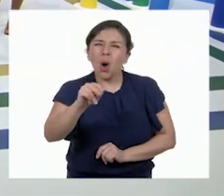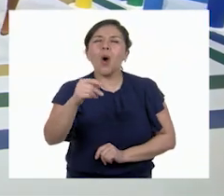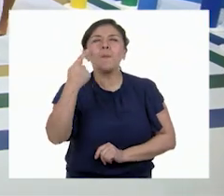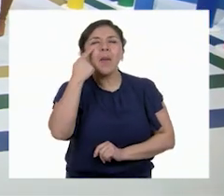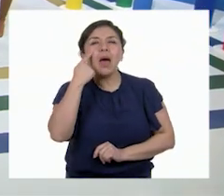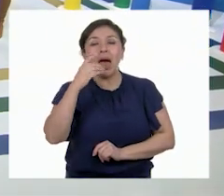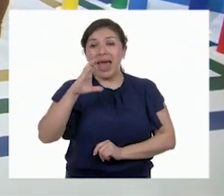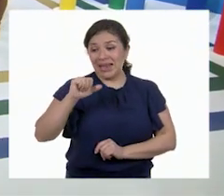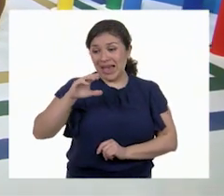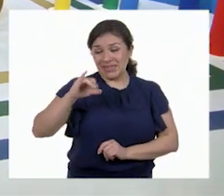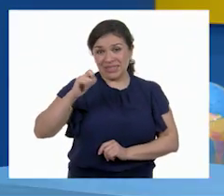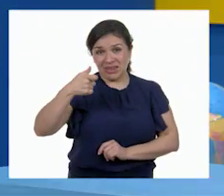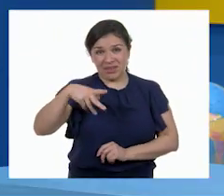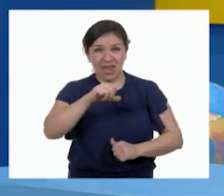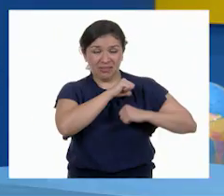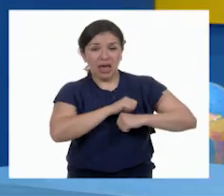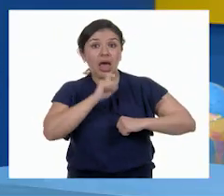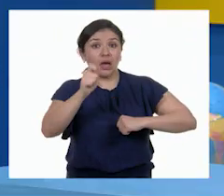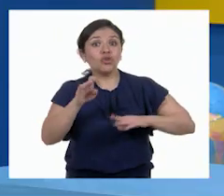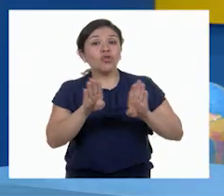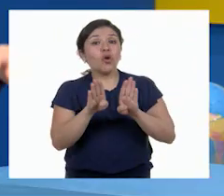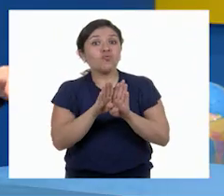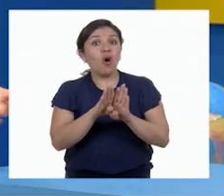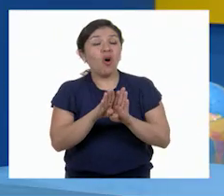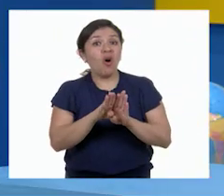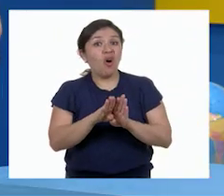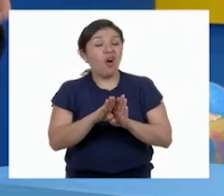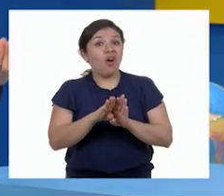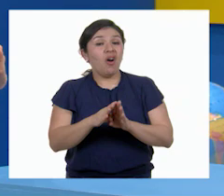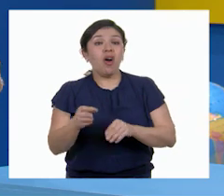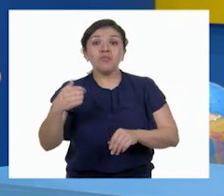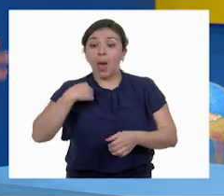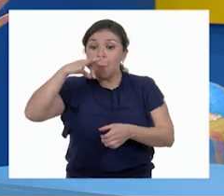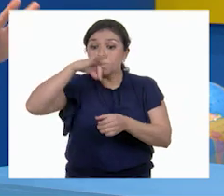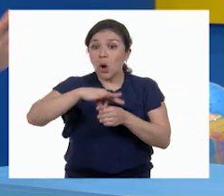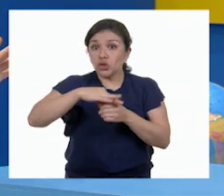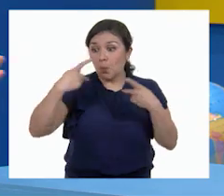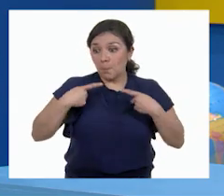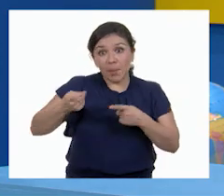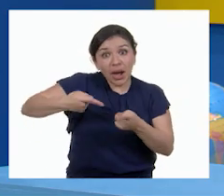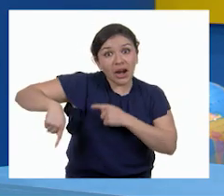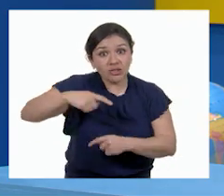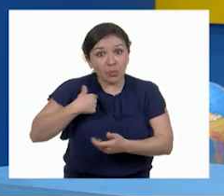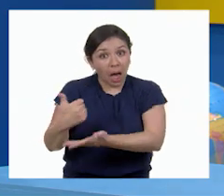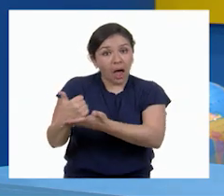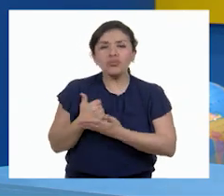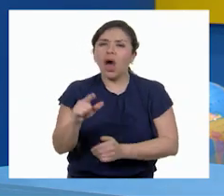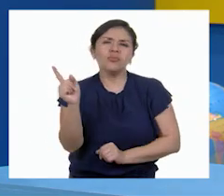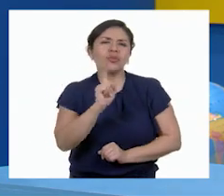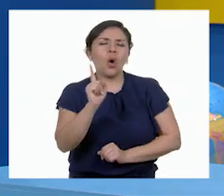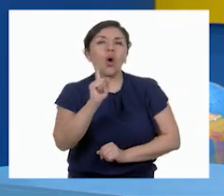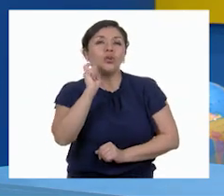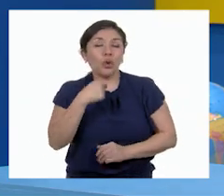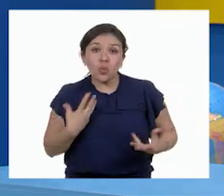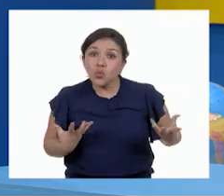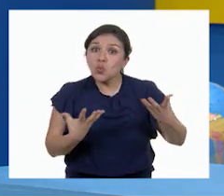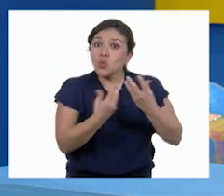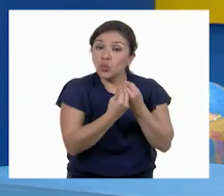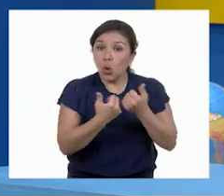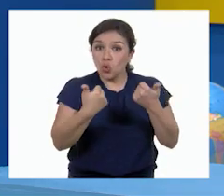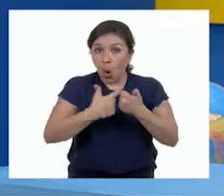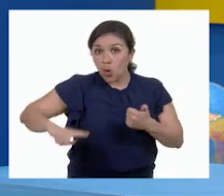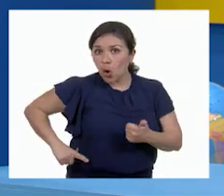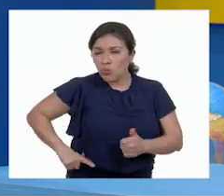porque los caciques no eran autoridades que se eligieran por el voto popular y no siempre formaban parte de la estructura oficial